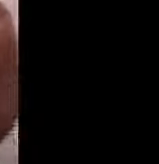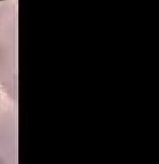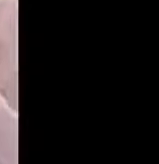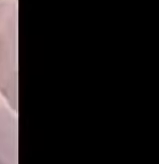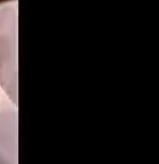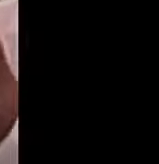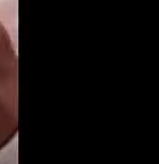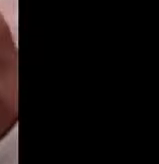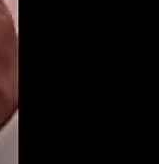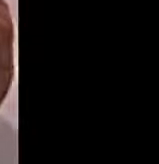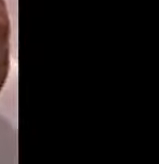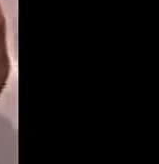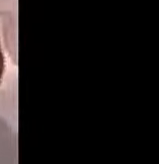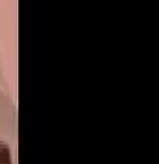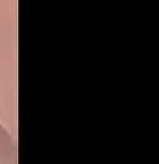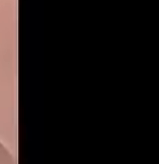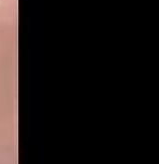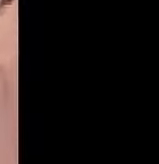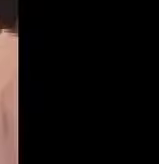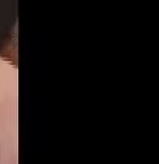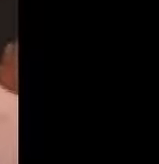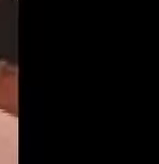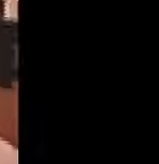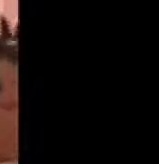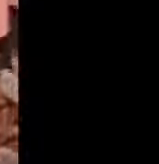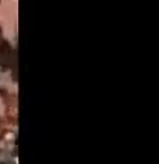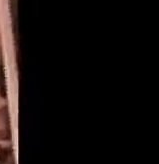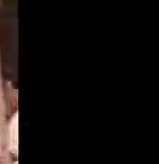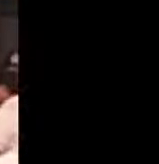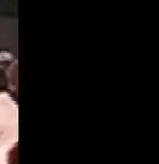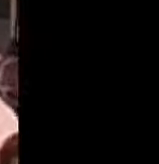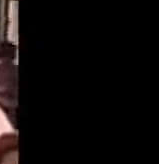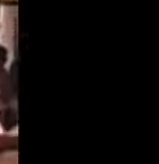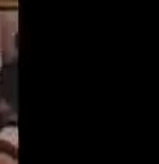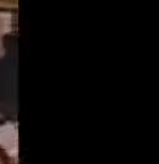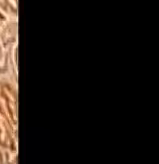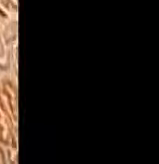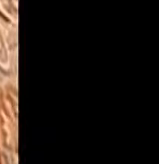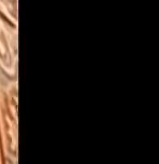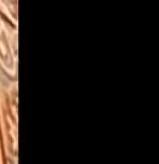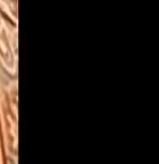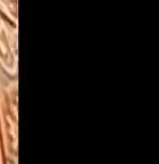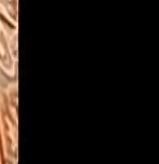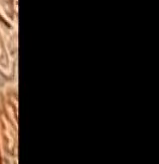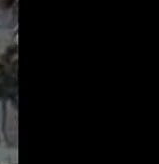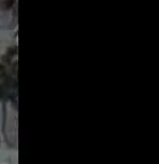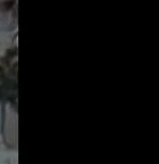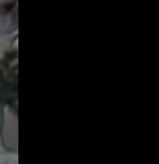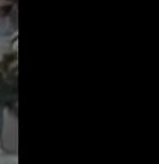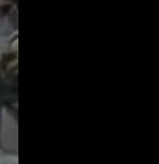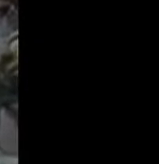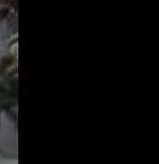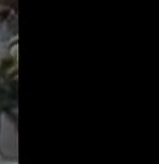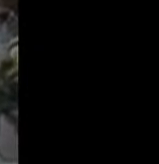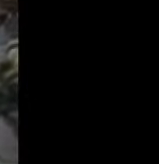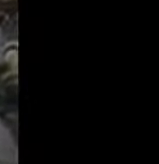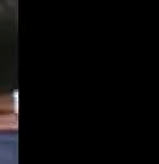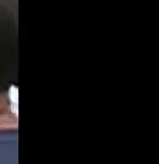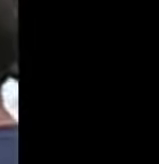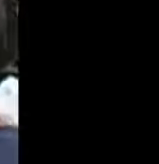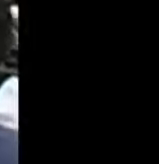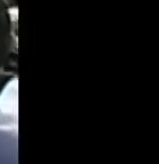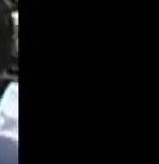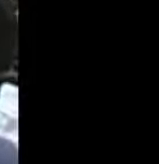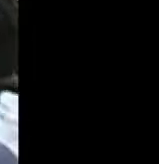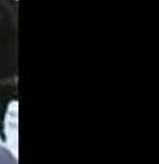En Tlacotalpan, Veracruz, se festeja durante los meses de enero y febrero las fiestas en honor de la Virgen de la Candelaria.